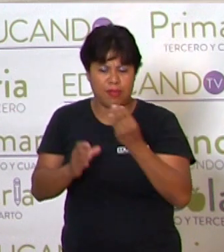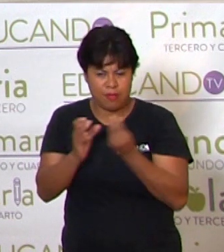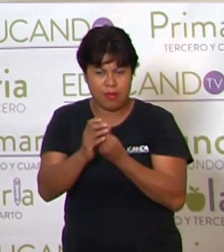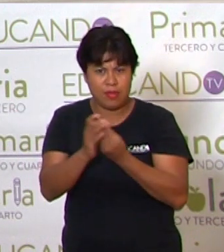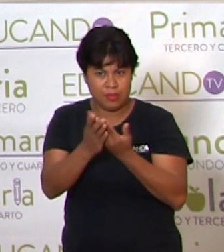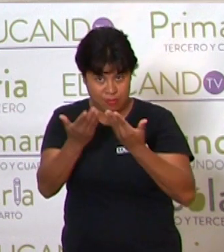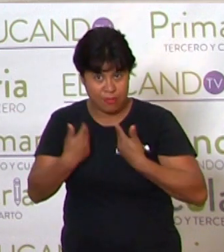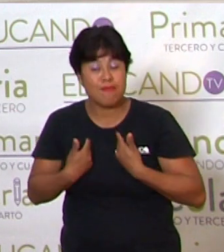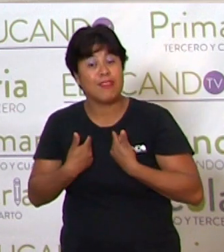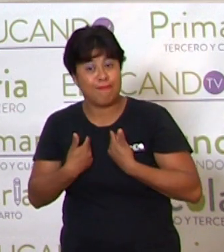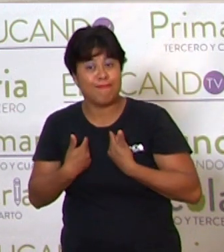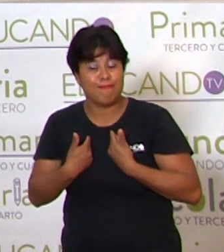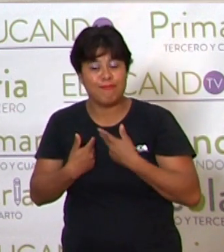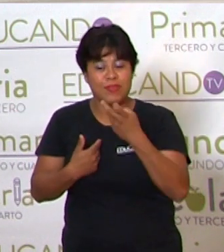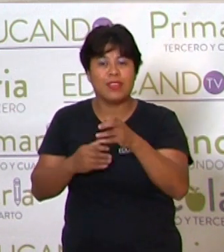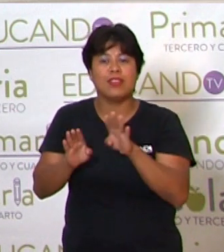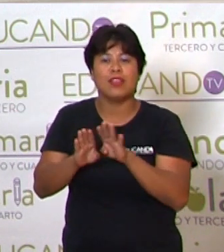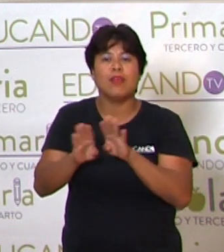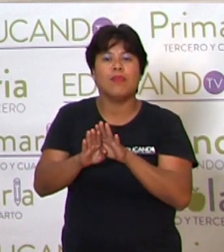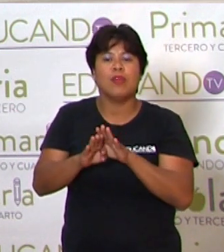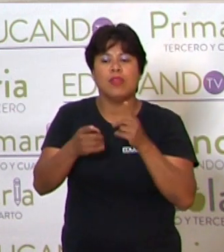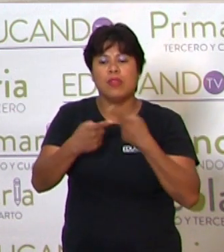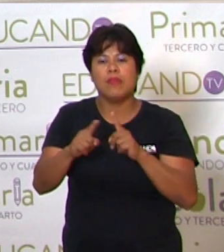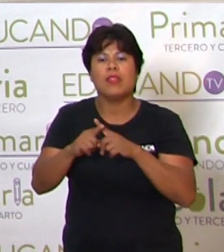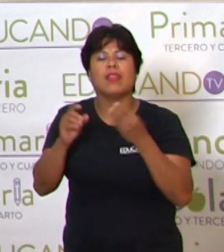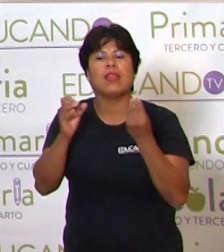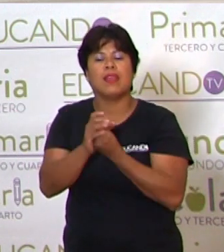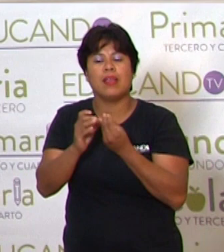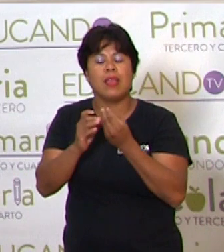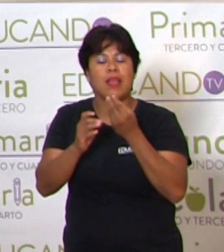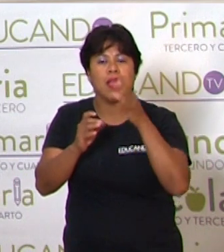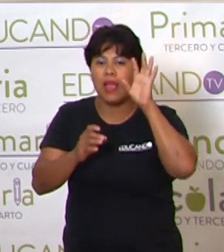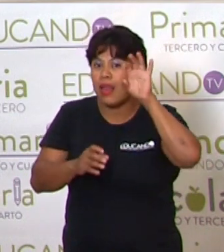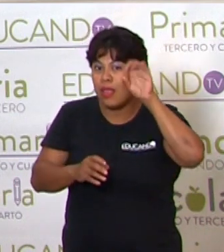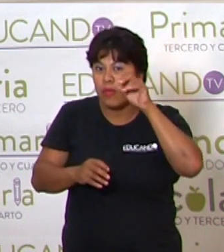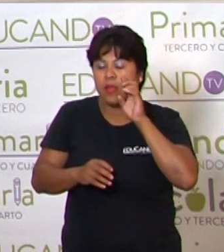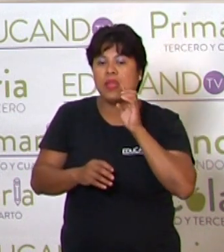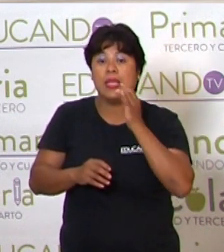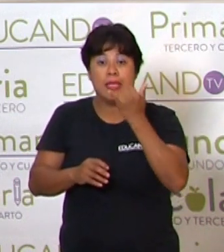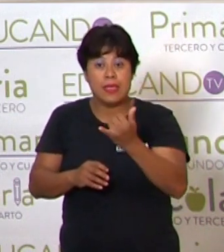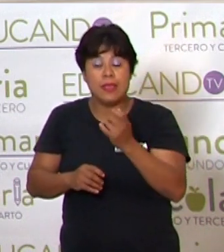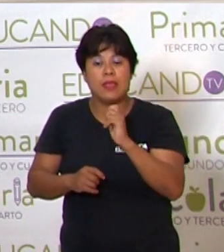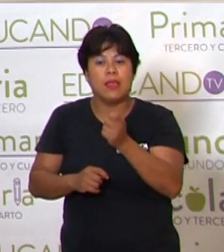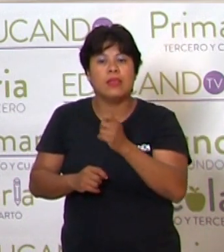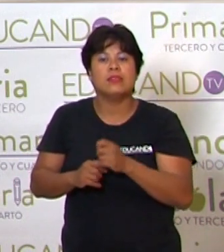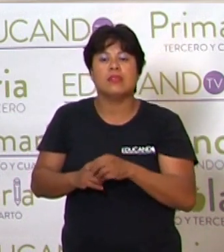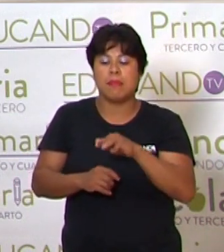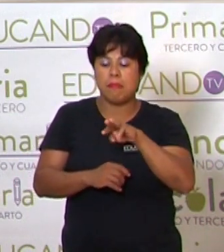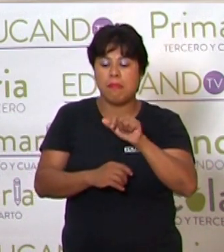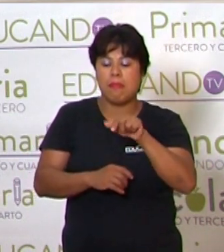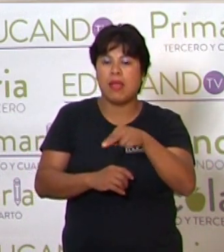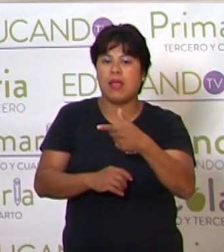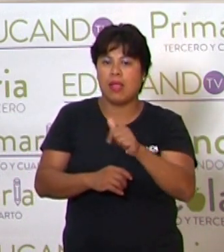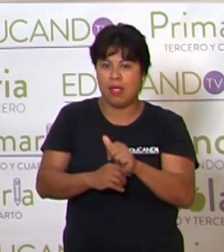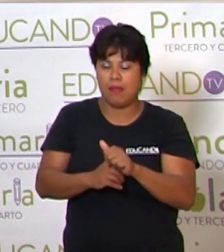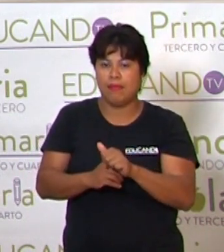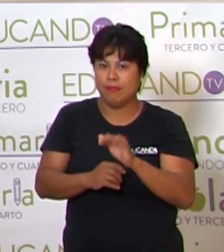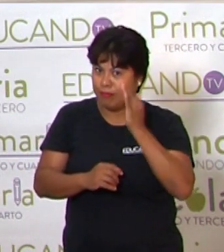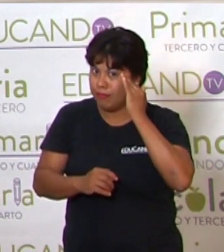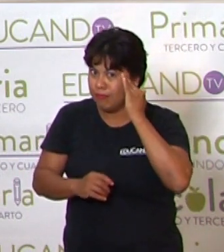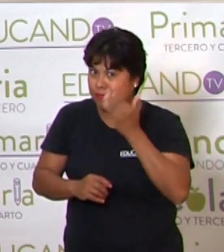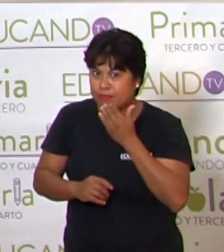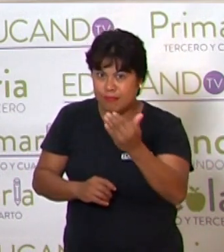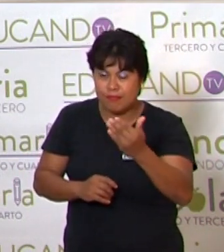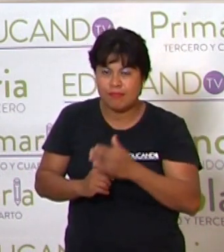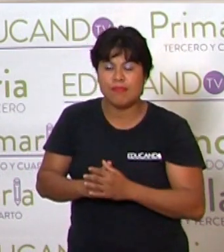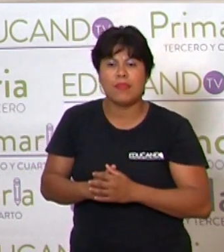una clase a mí de este tipo de caricatura. Y es manga, ¿verdad? ¿Verdad que lo